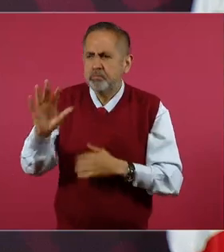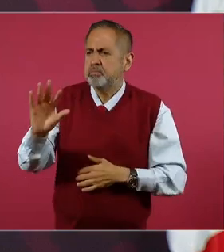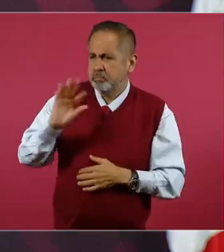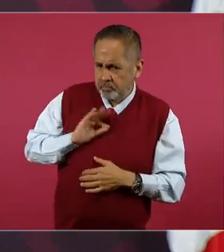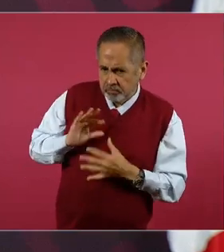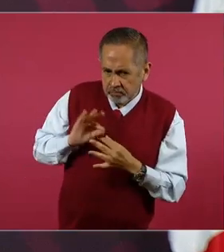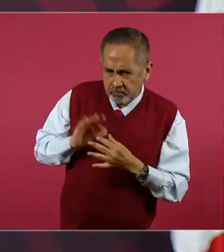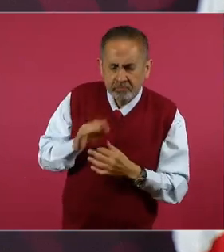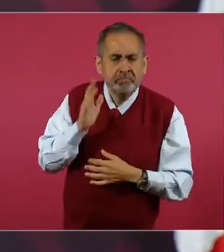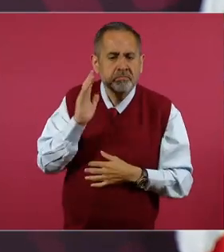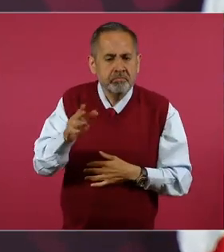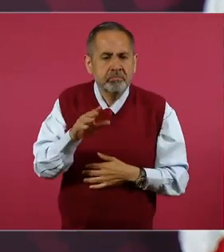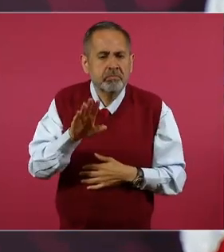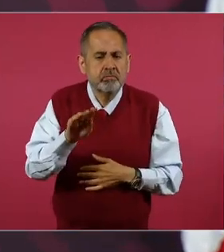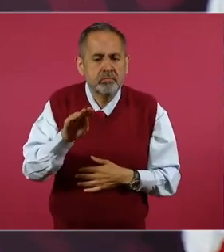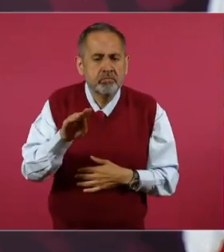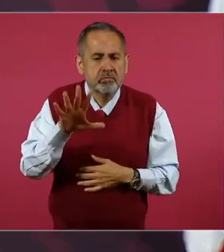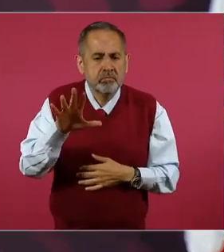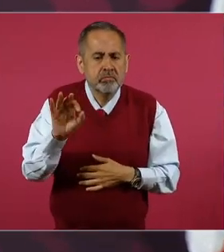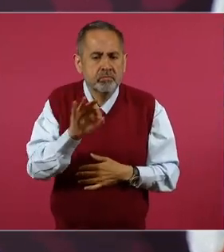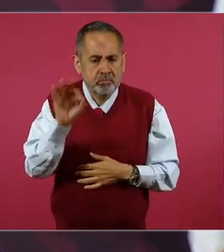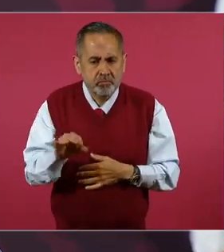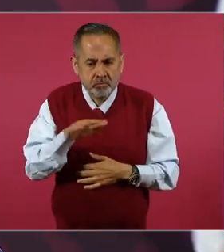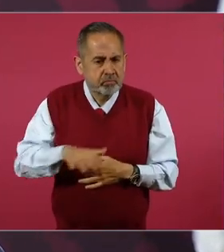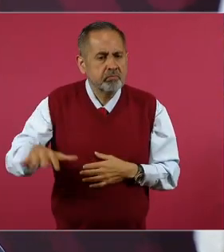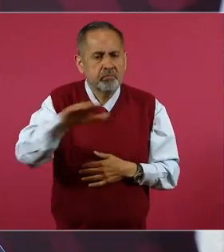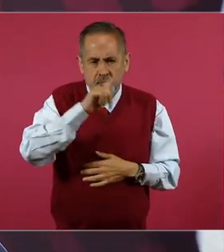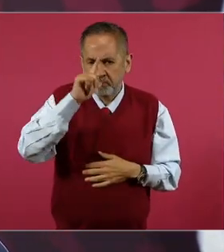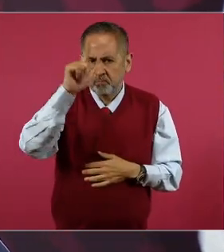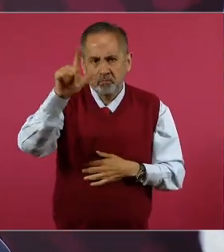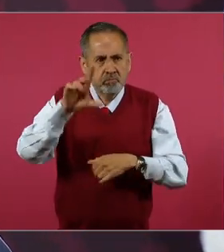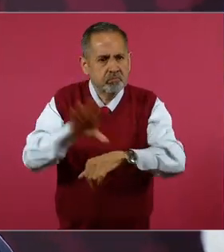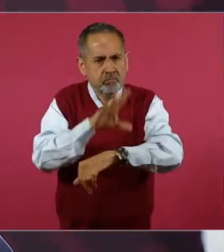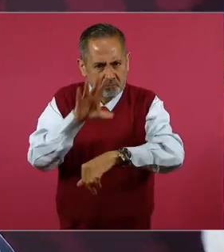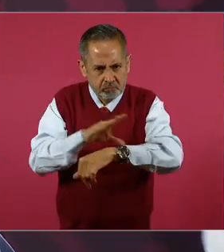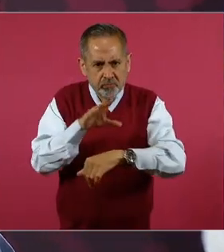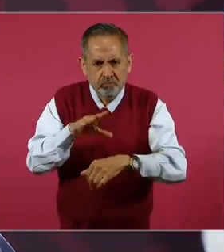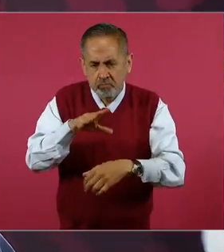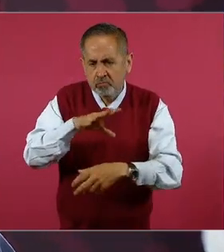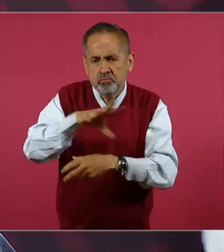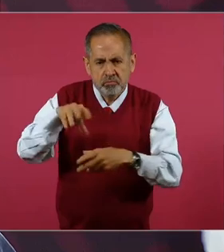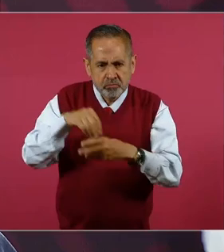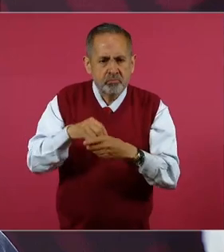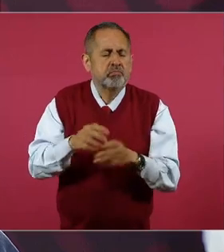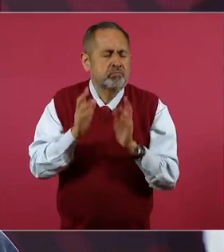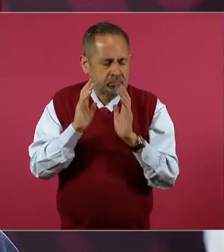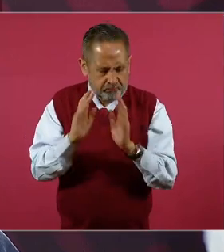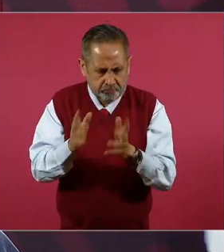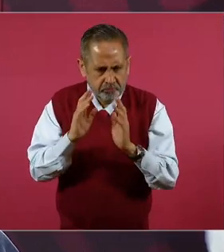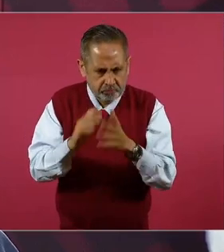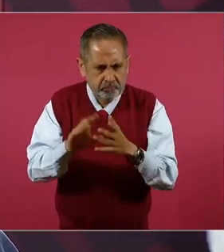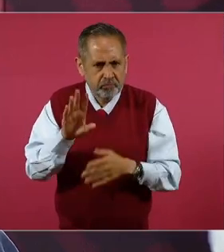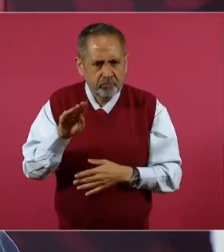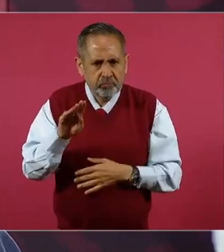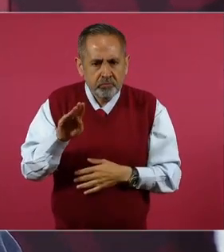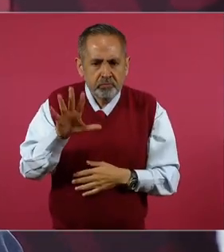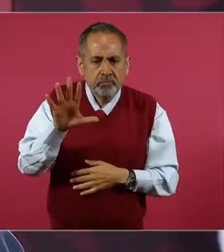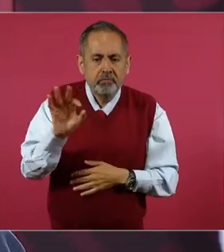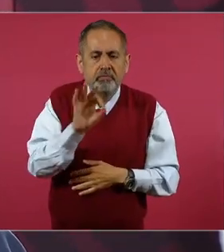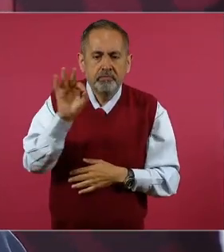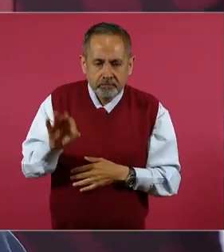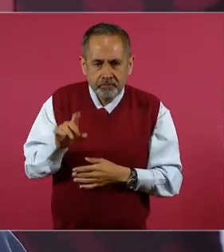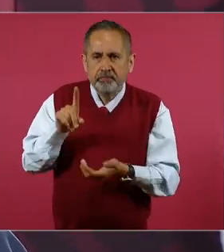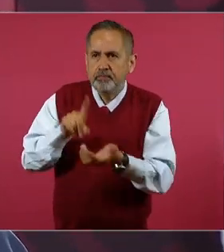informaron que el 95% del servicio de energía eléctrica ha sido